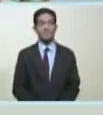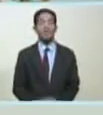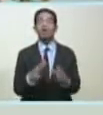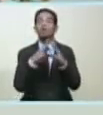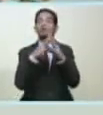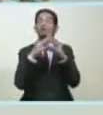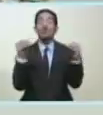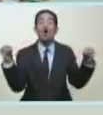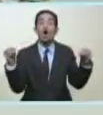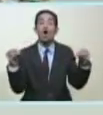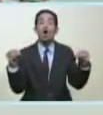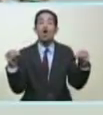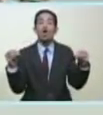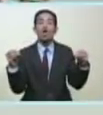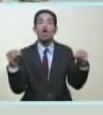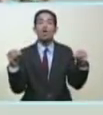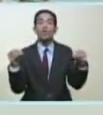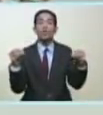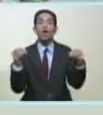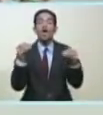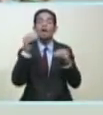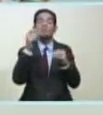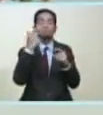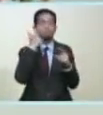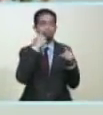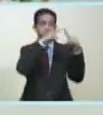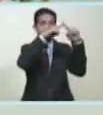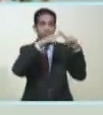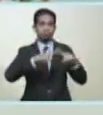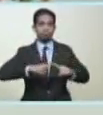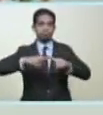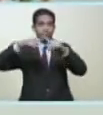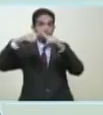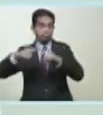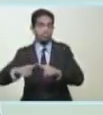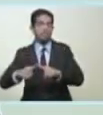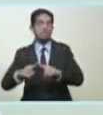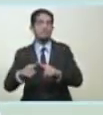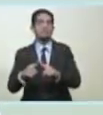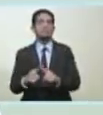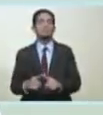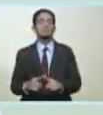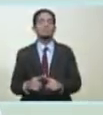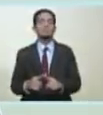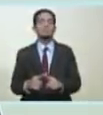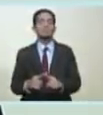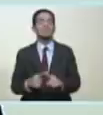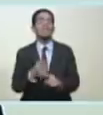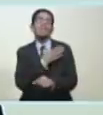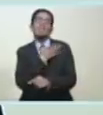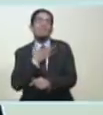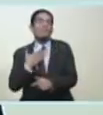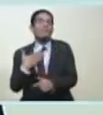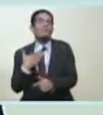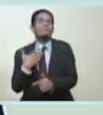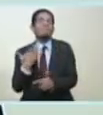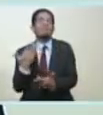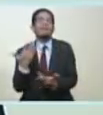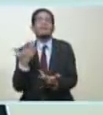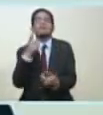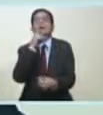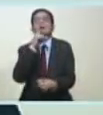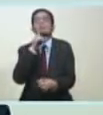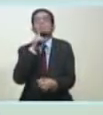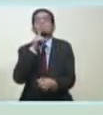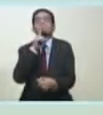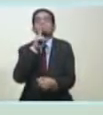Todo señalaba una operación con un doble objetivo: tapar la derrota o